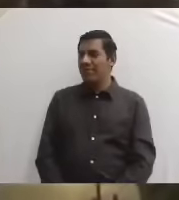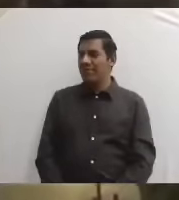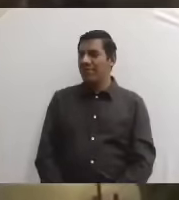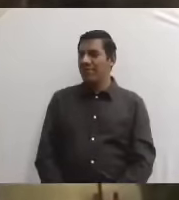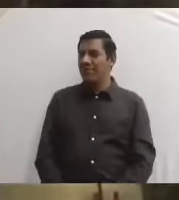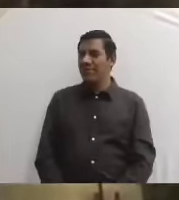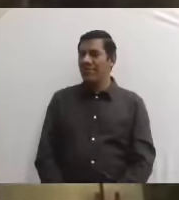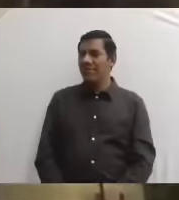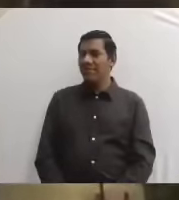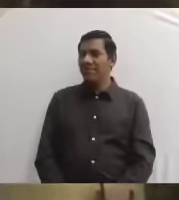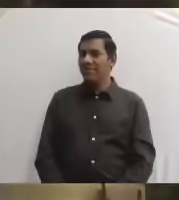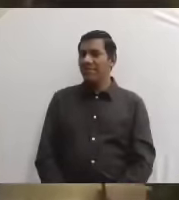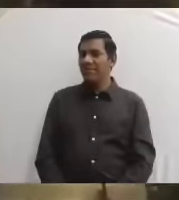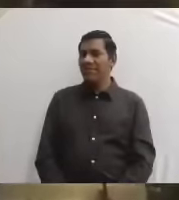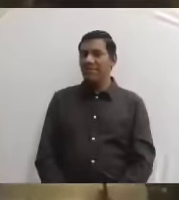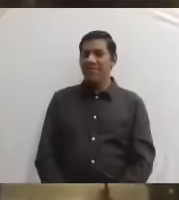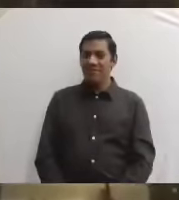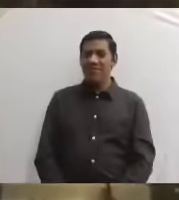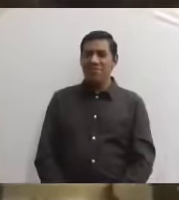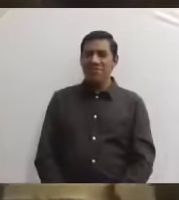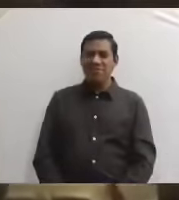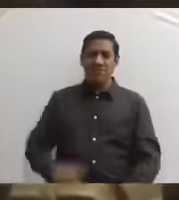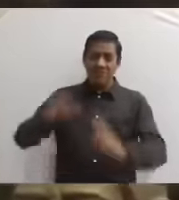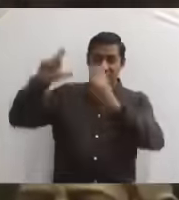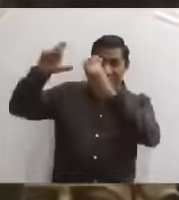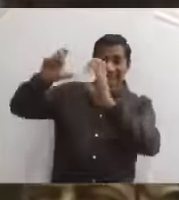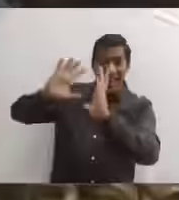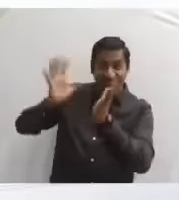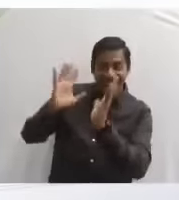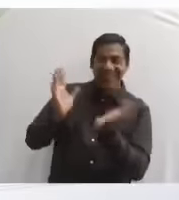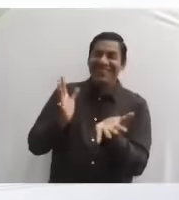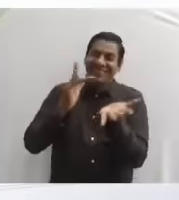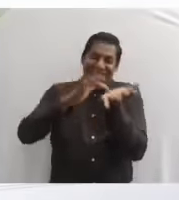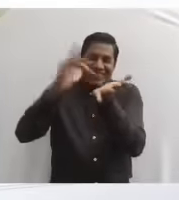Muchas gracias, con todo amor, con todo cariño.